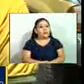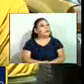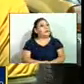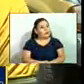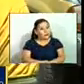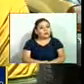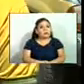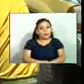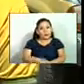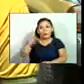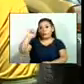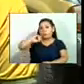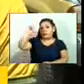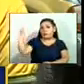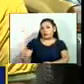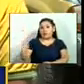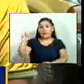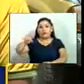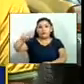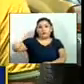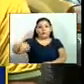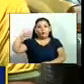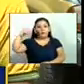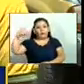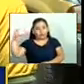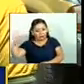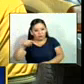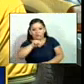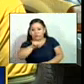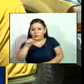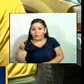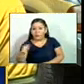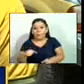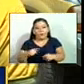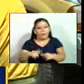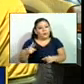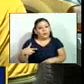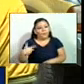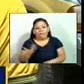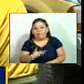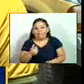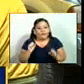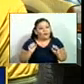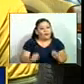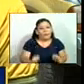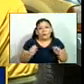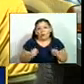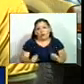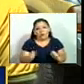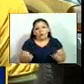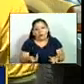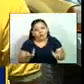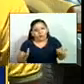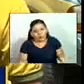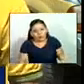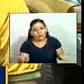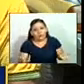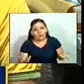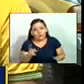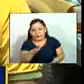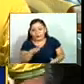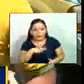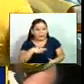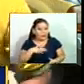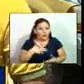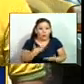ciento ahorita en estos momentos hay mucha gente, pero lastimosamente nosotros no tenemos, no estamos en la capacidad ahorita, no tenemos el